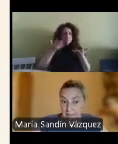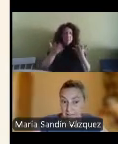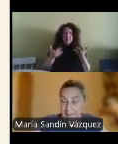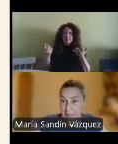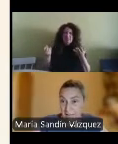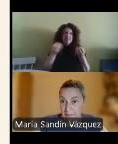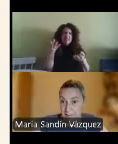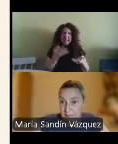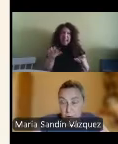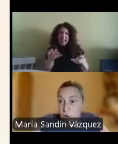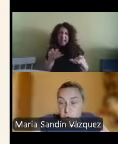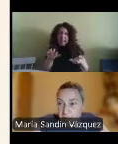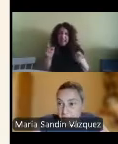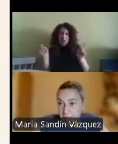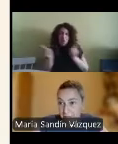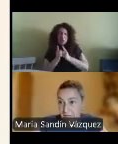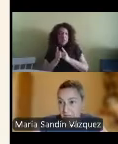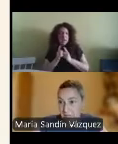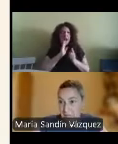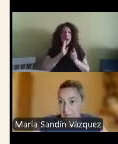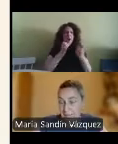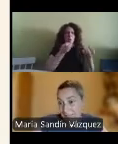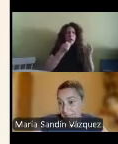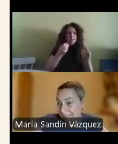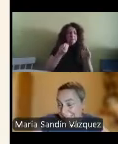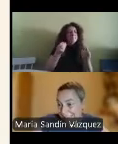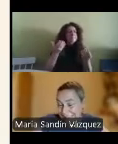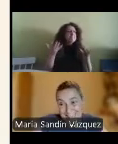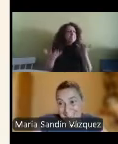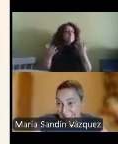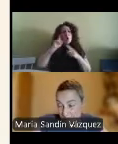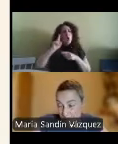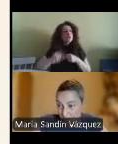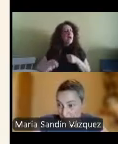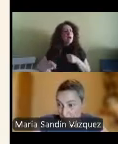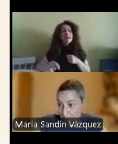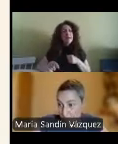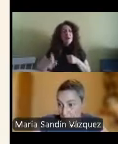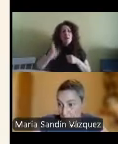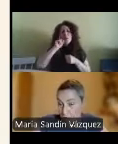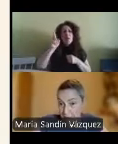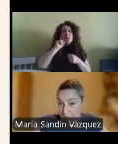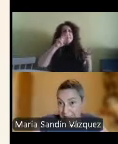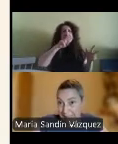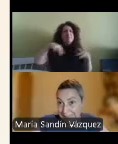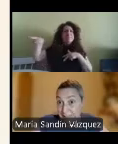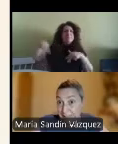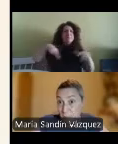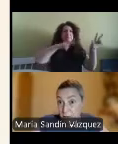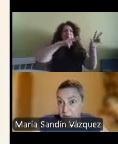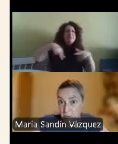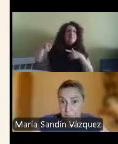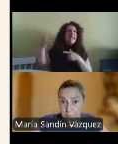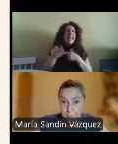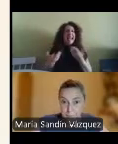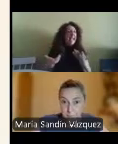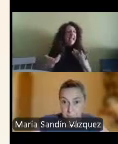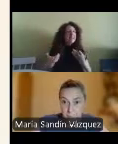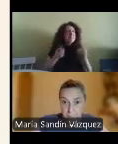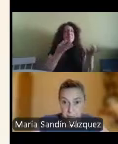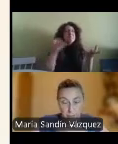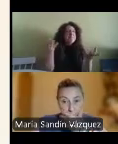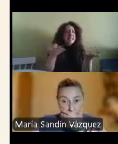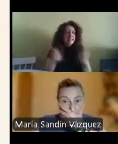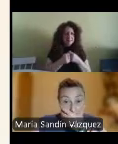hablando realmente. Es decir, no saben qué se está traduciendo, no sabe qué le está contando, ¿no?